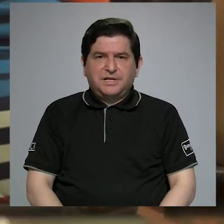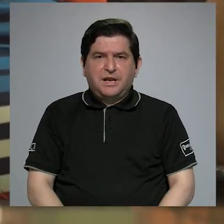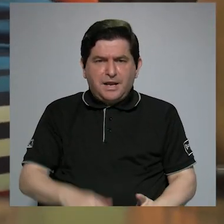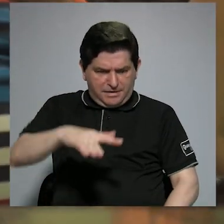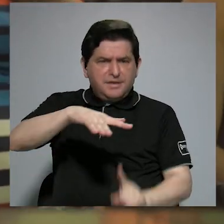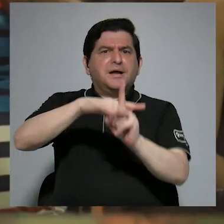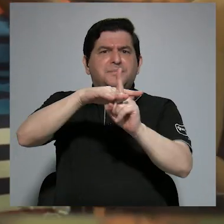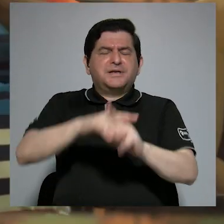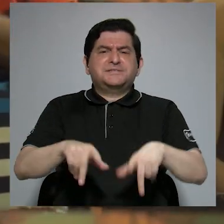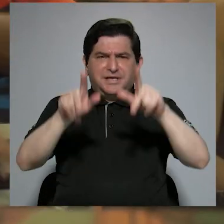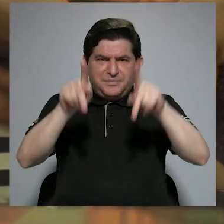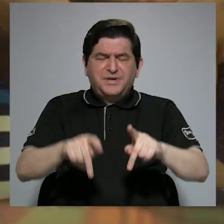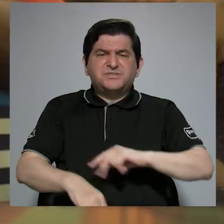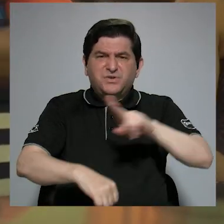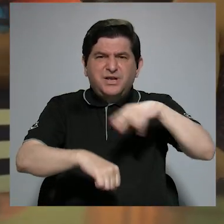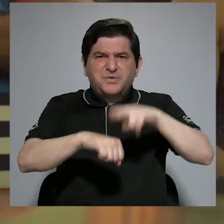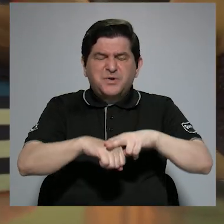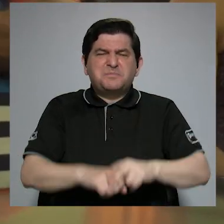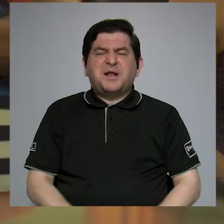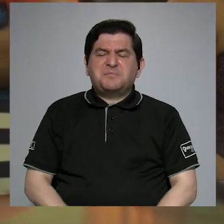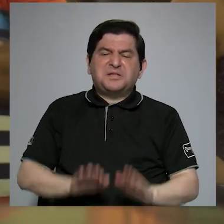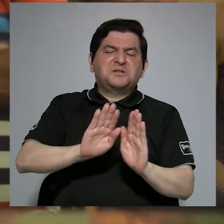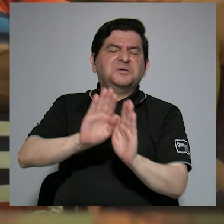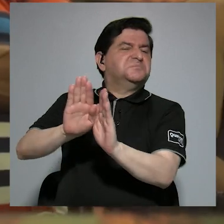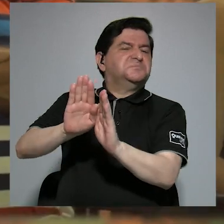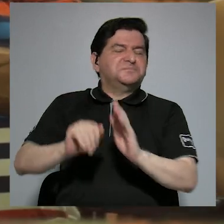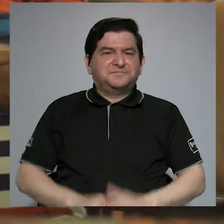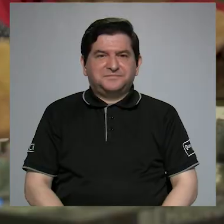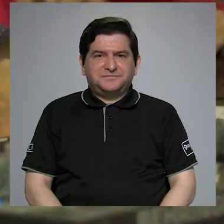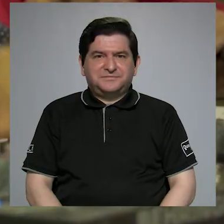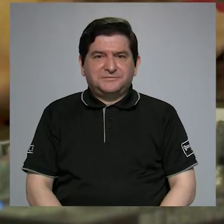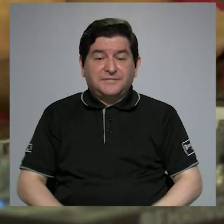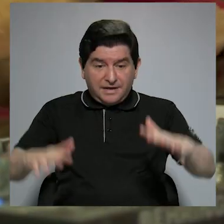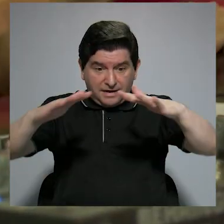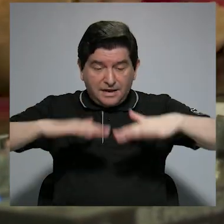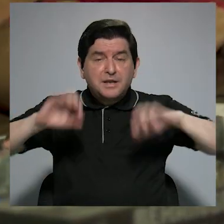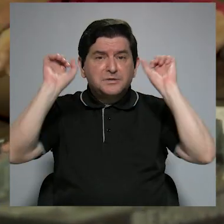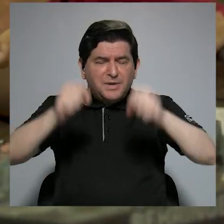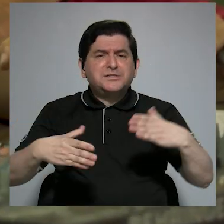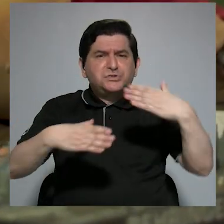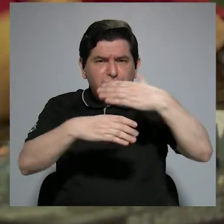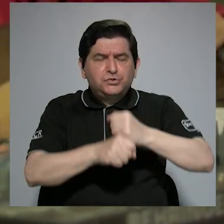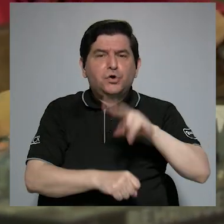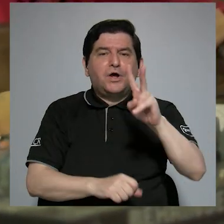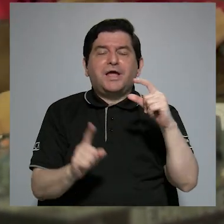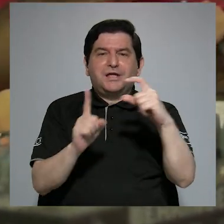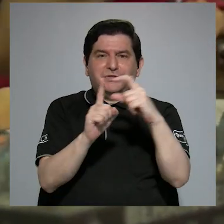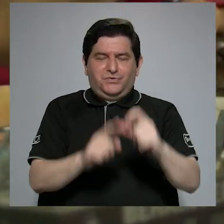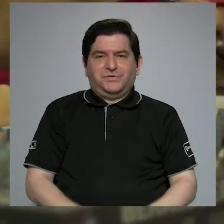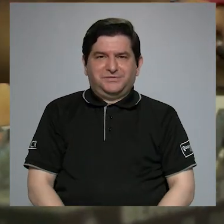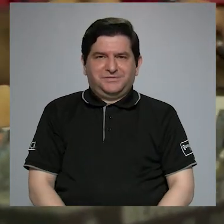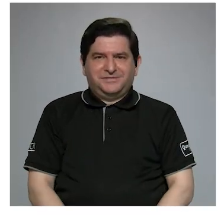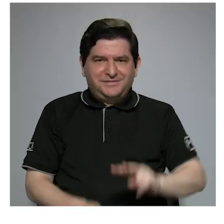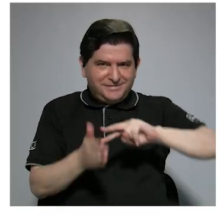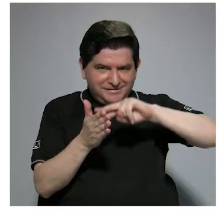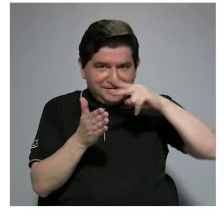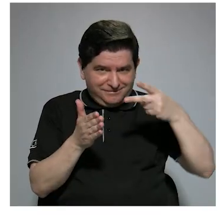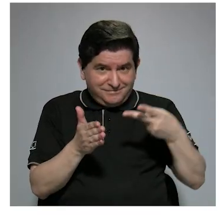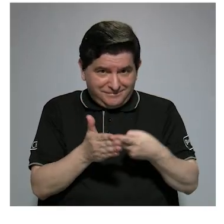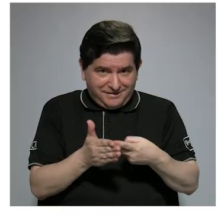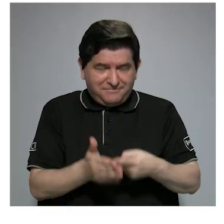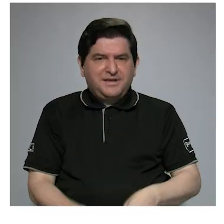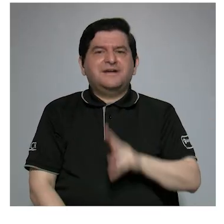ha dado visibilidad a personas que suelen ser altamente ignoradas, por lo que el espacio se podría resumir en 2 palabras: